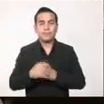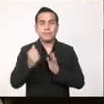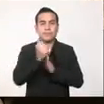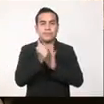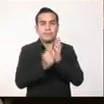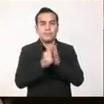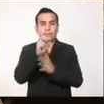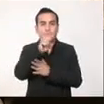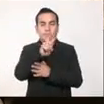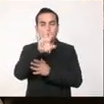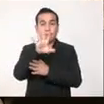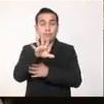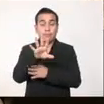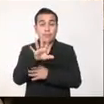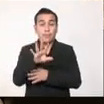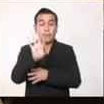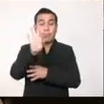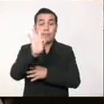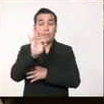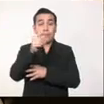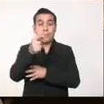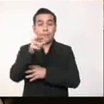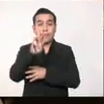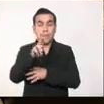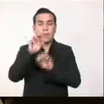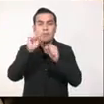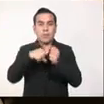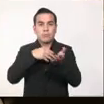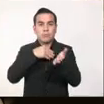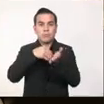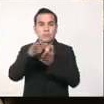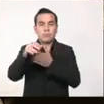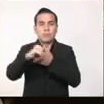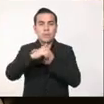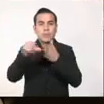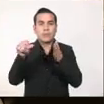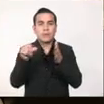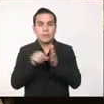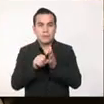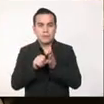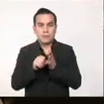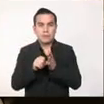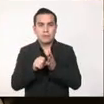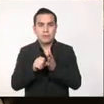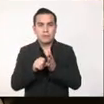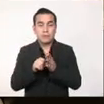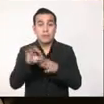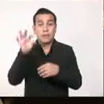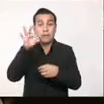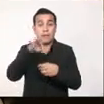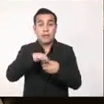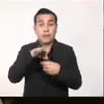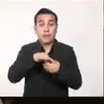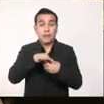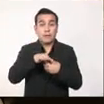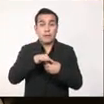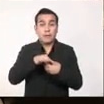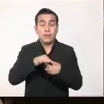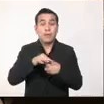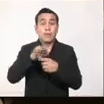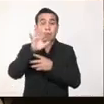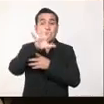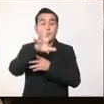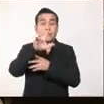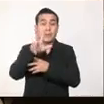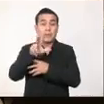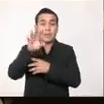artículo 25, el fiscal general será destituido por la Asamblea Legislativa con el voto favorable de las 2/3